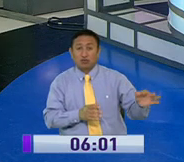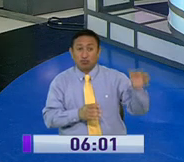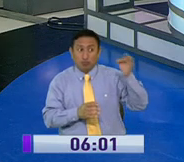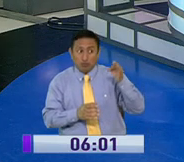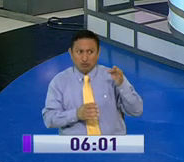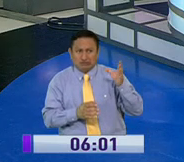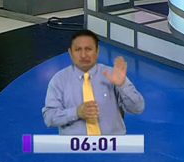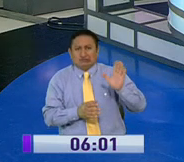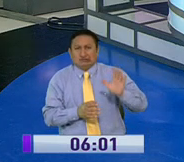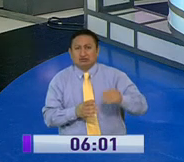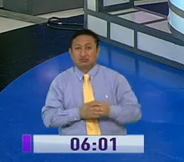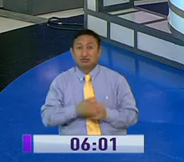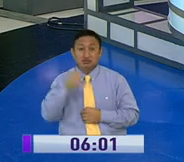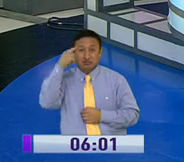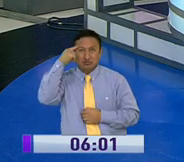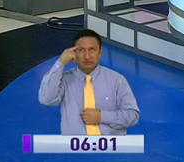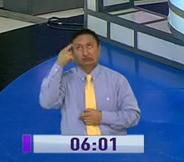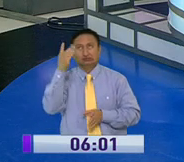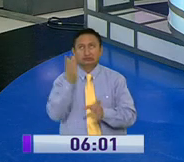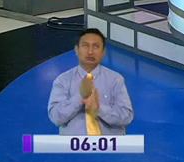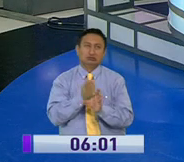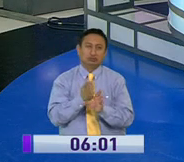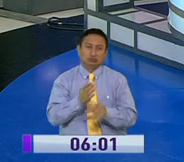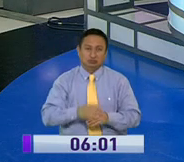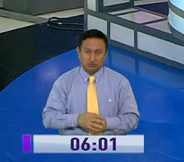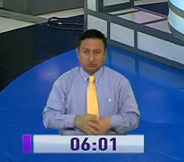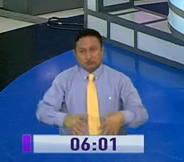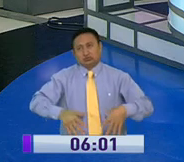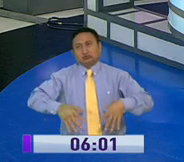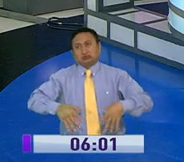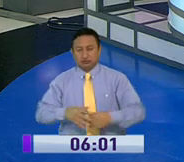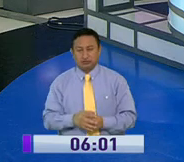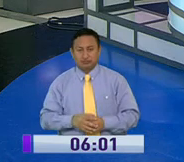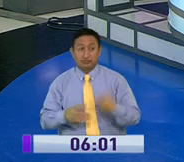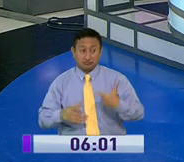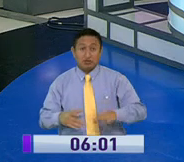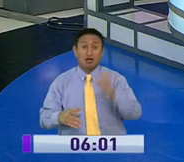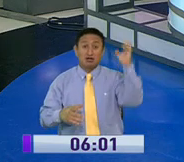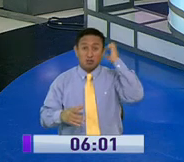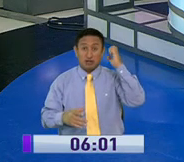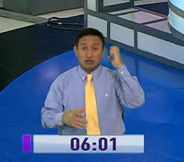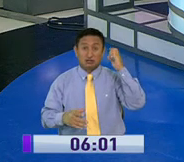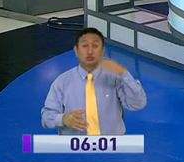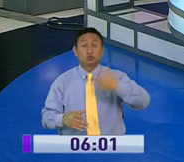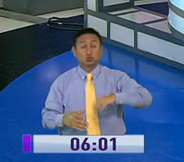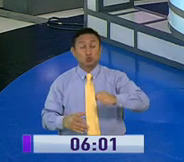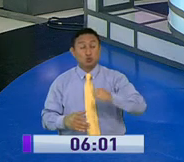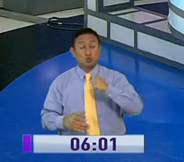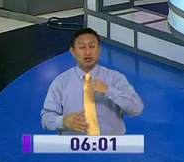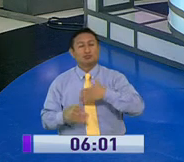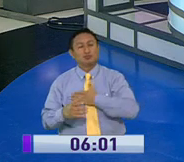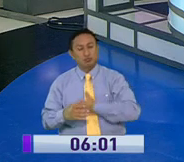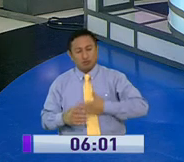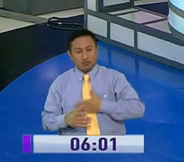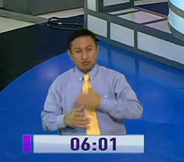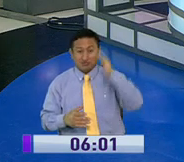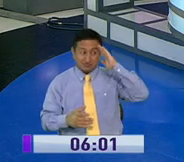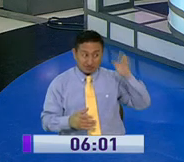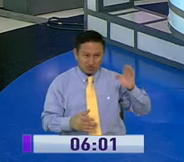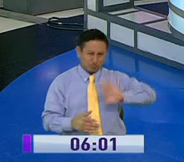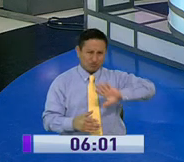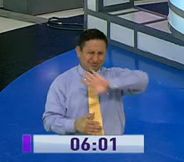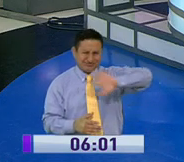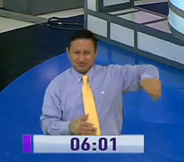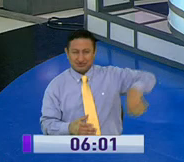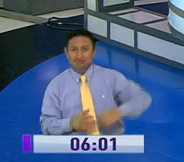también psicológicamente, porque ya de hecho están en una emergencia, afecta. Así que por favor, no tome en cuenta esta información